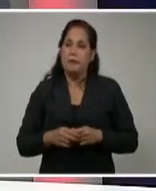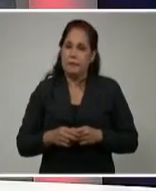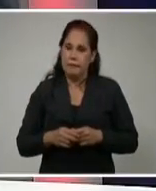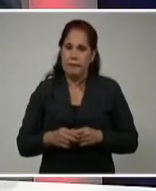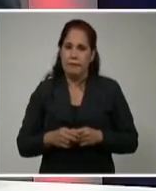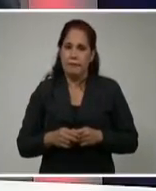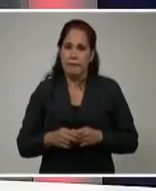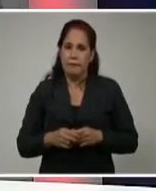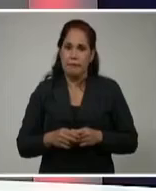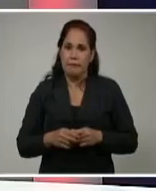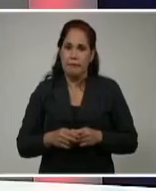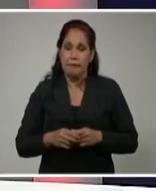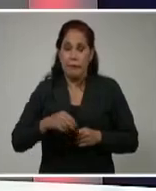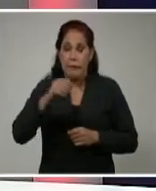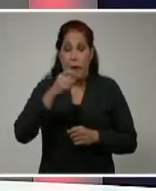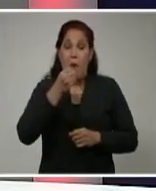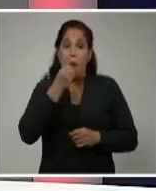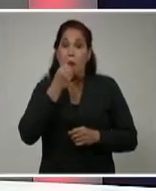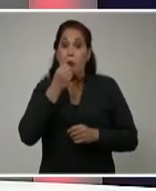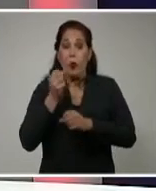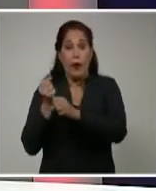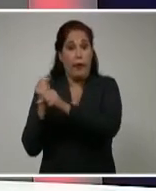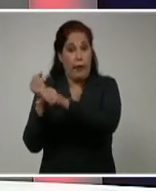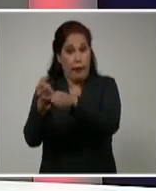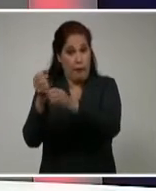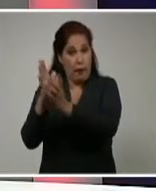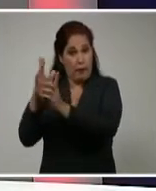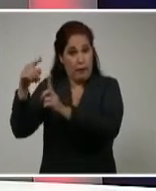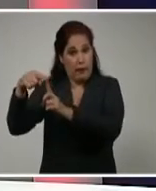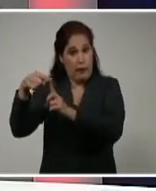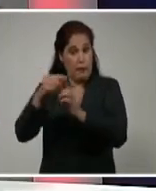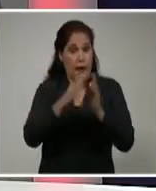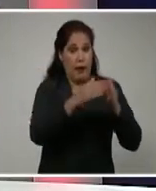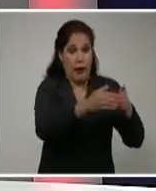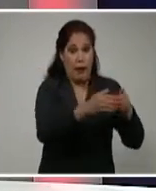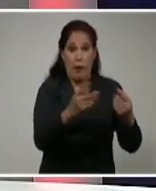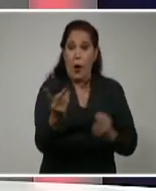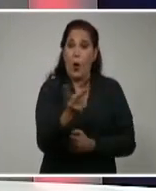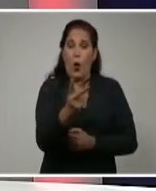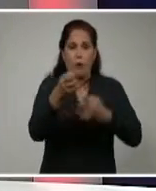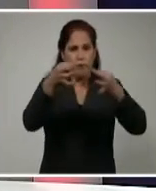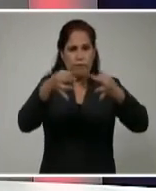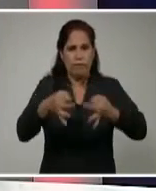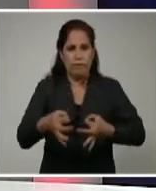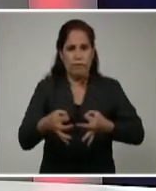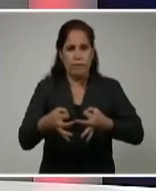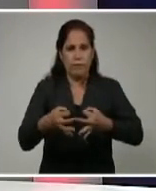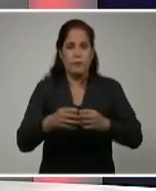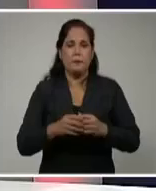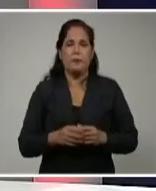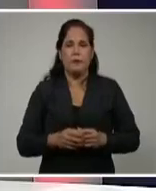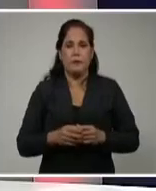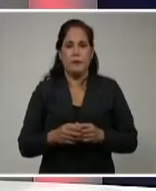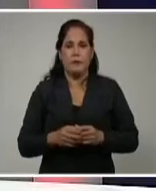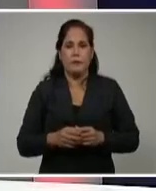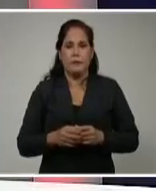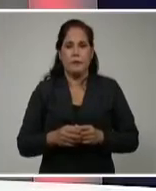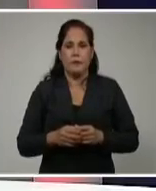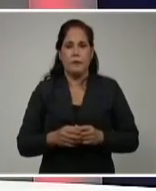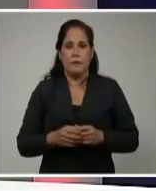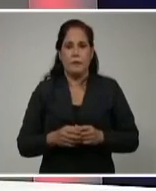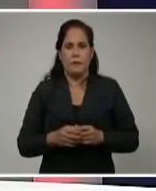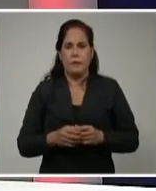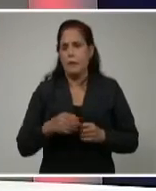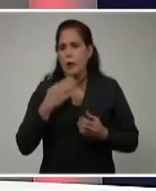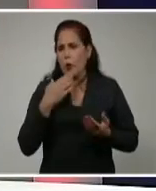Ahora, Dulier, más allá del dominio que pudieran tener los abridores, la final se definirá en el juego chiquito, como ya ha ocurrido en los juegos anteriores.